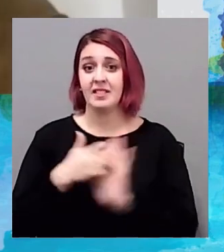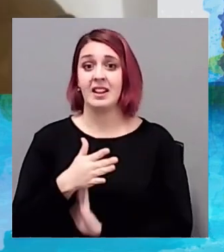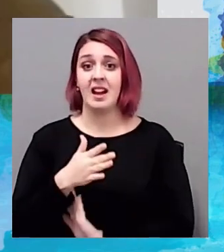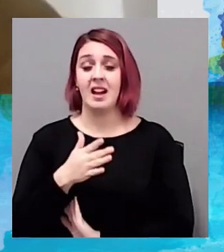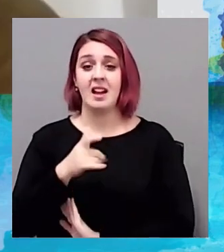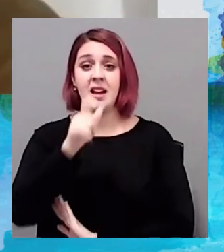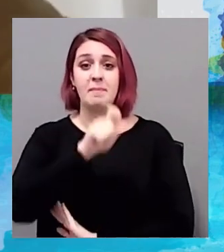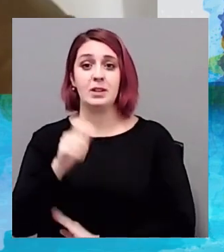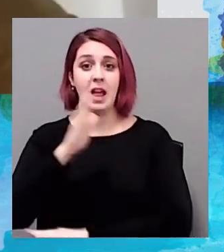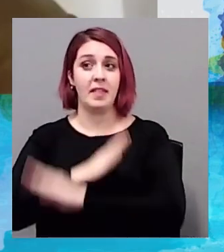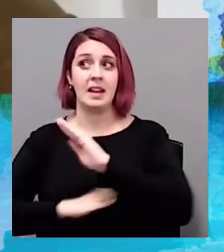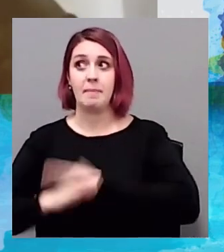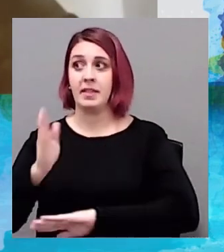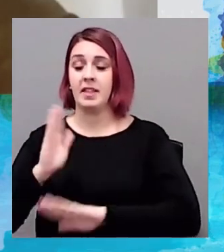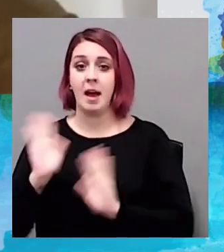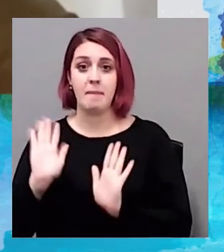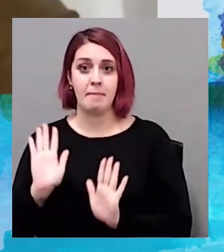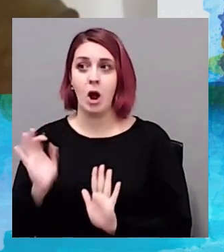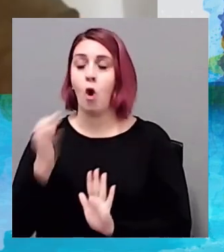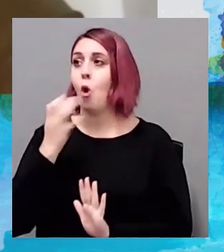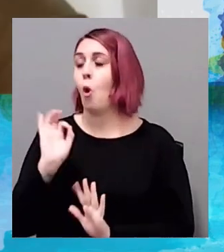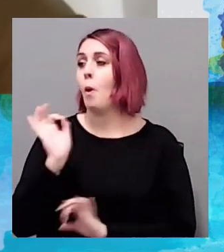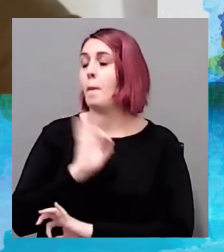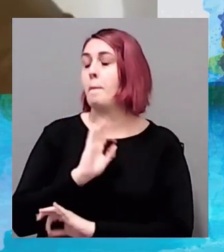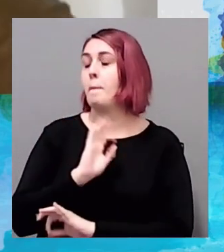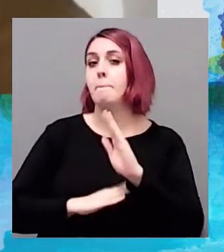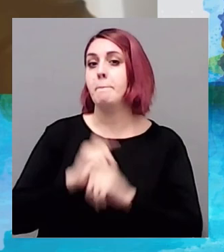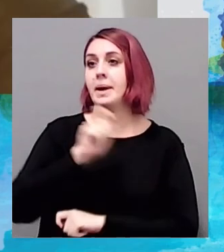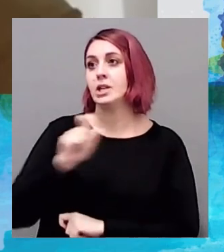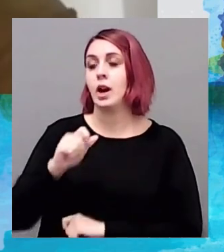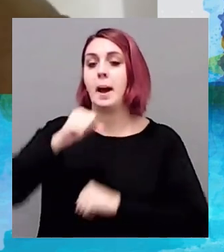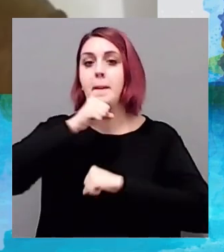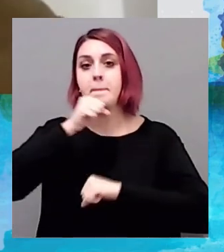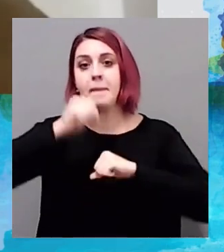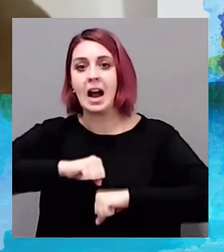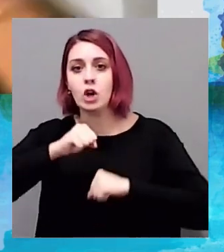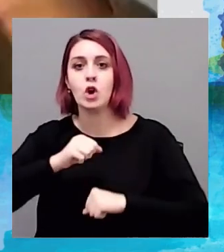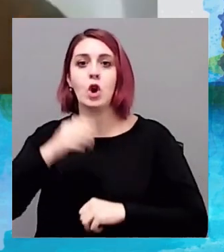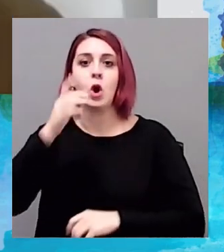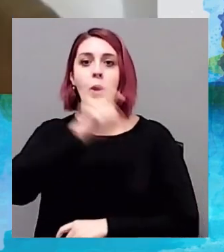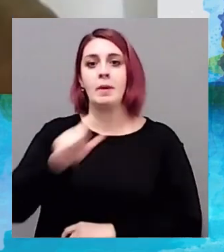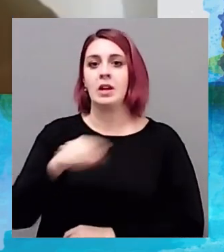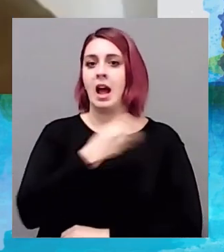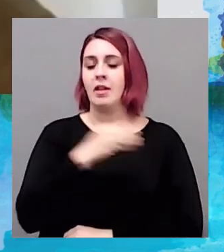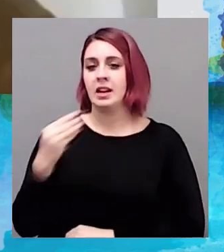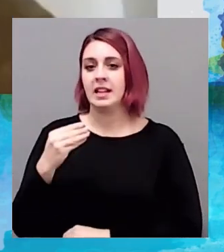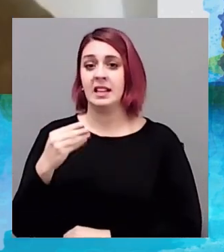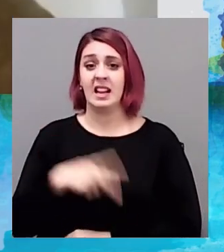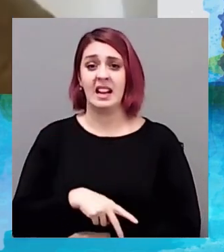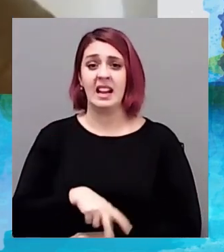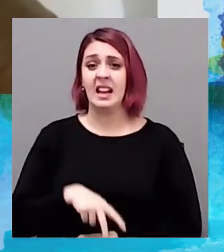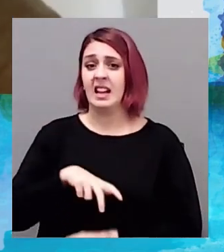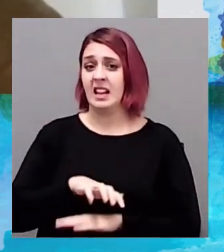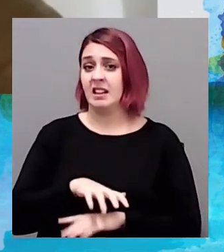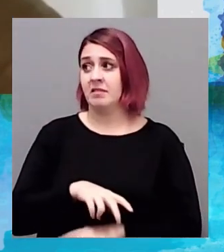con discapacidad o personas mayores o niños o adolescentes, en general la población no visita